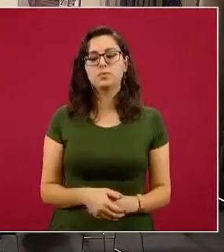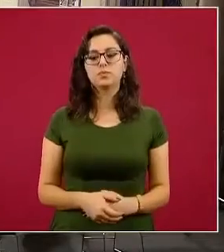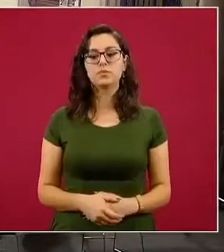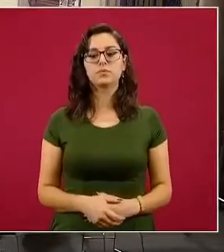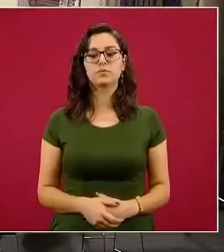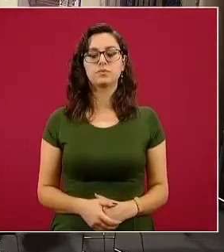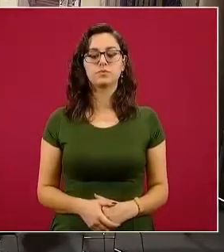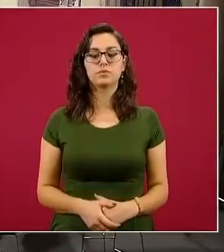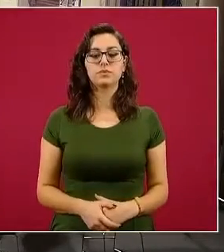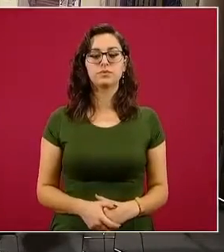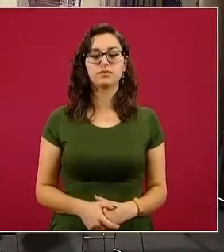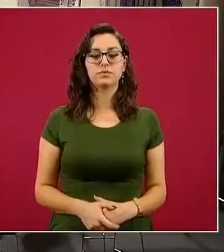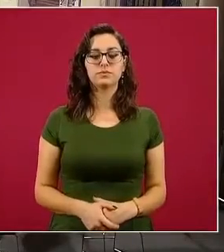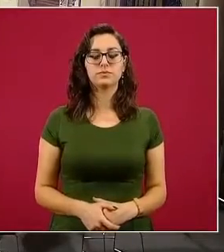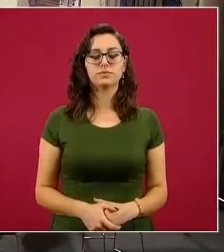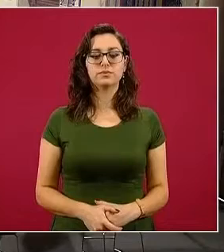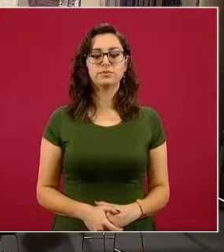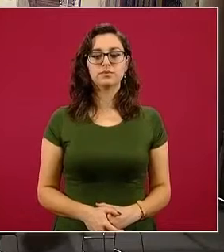¿Hay otro?